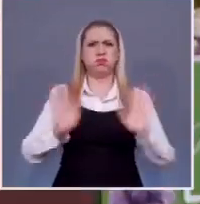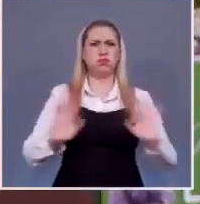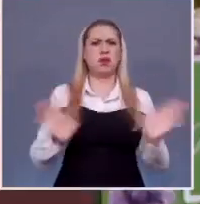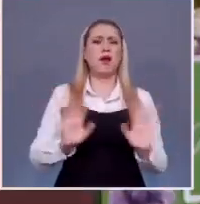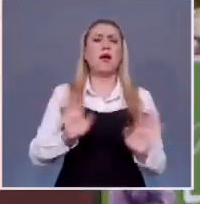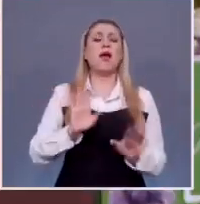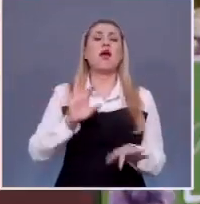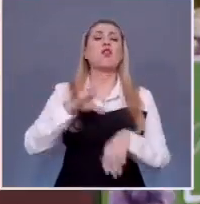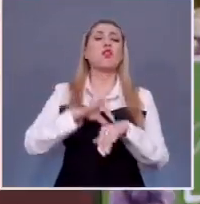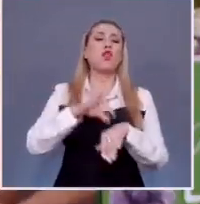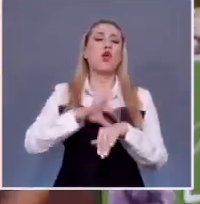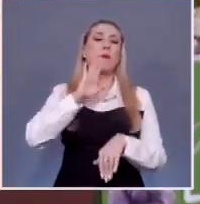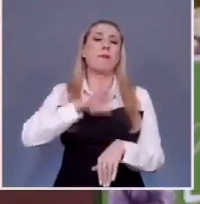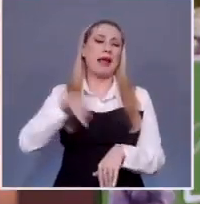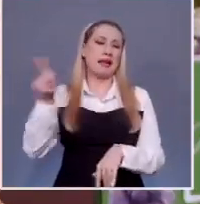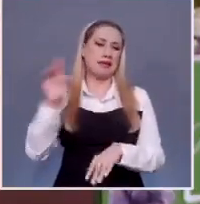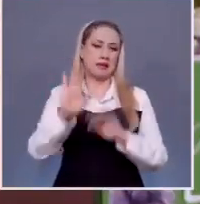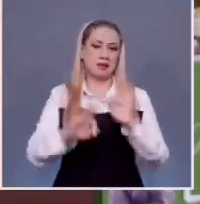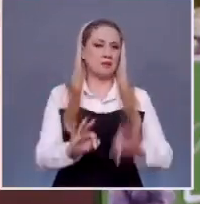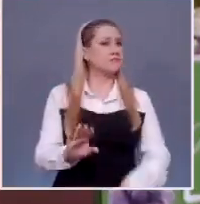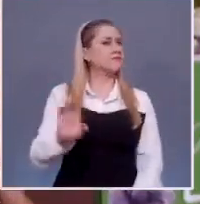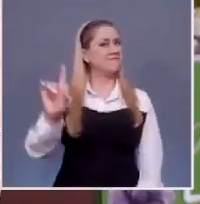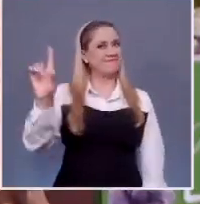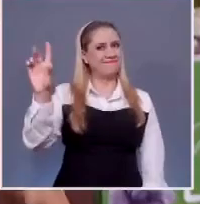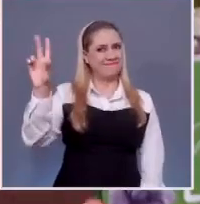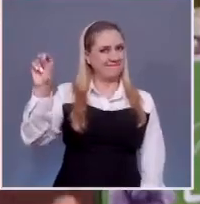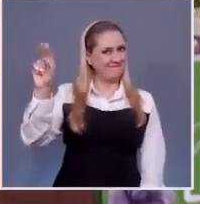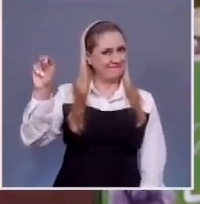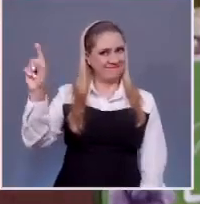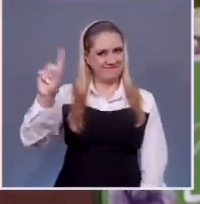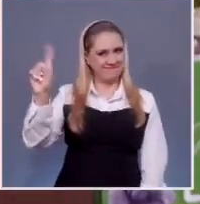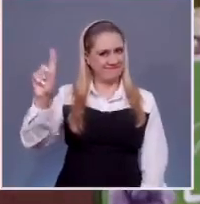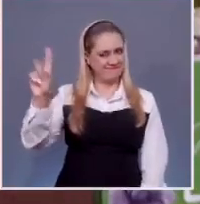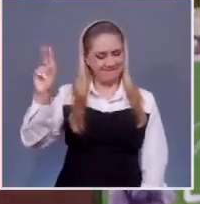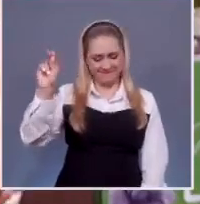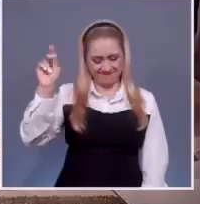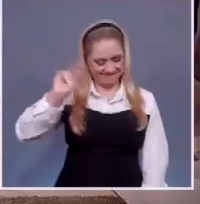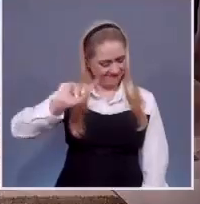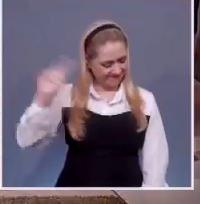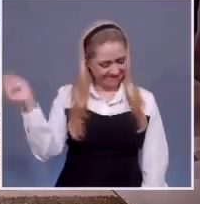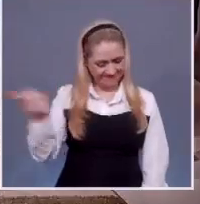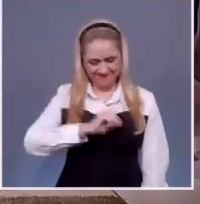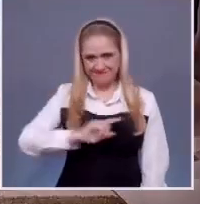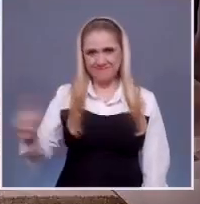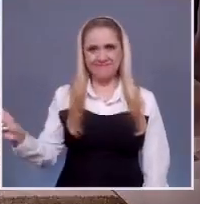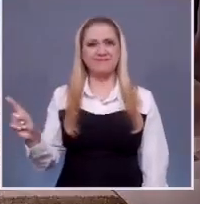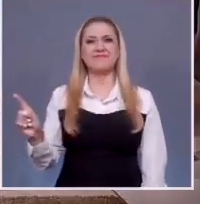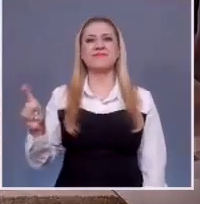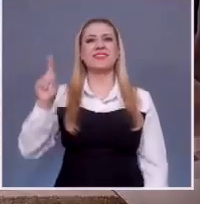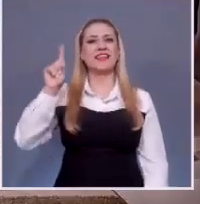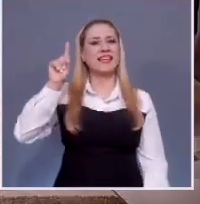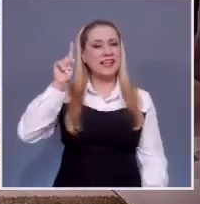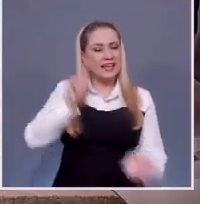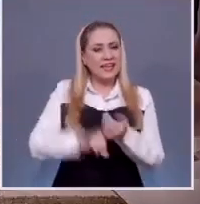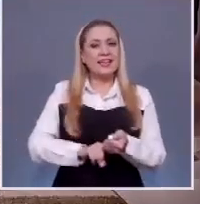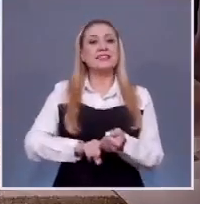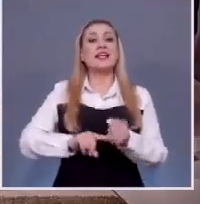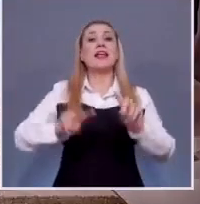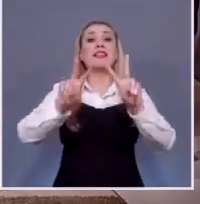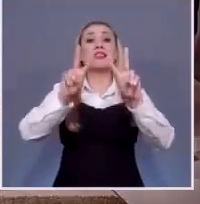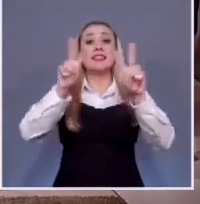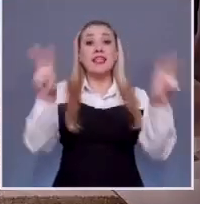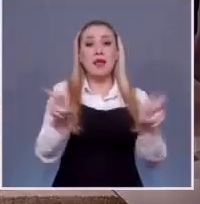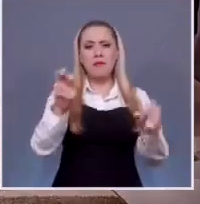cuando una les dice, no es mala praxis porque estamos hablando de un tema estructural, estamos hablando de un tema institucional, estamos hablando de un factor de género